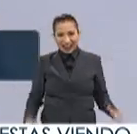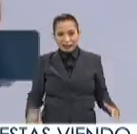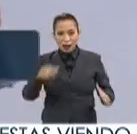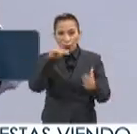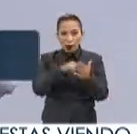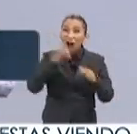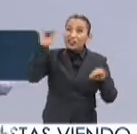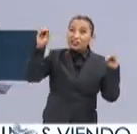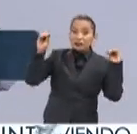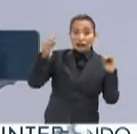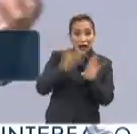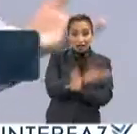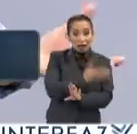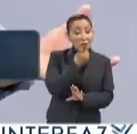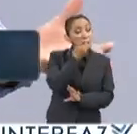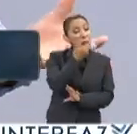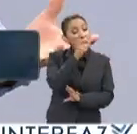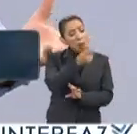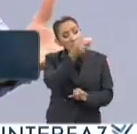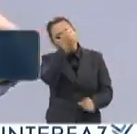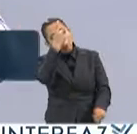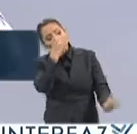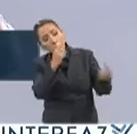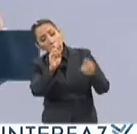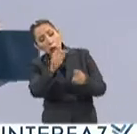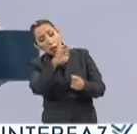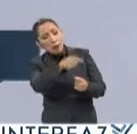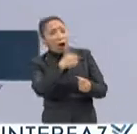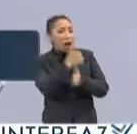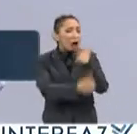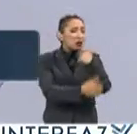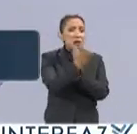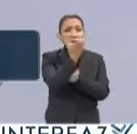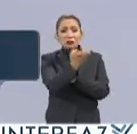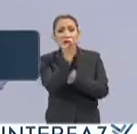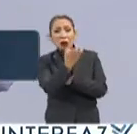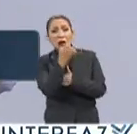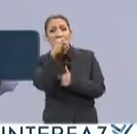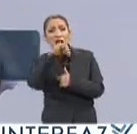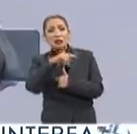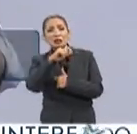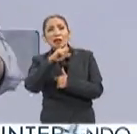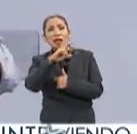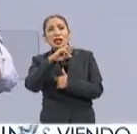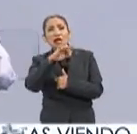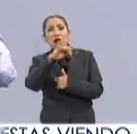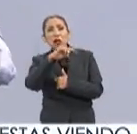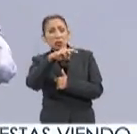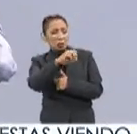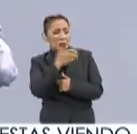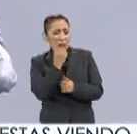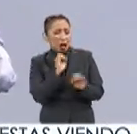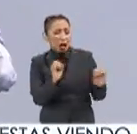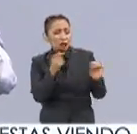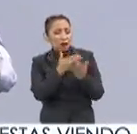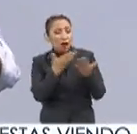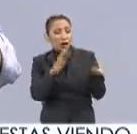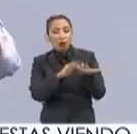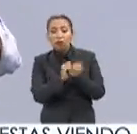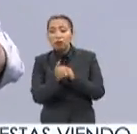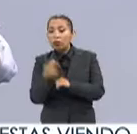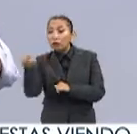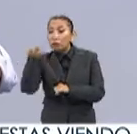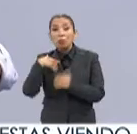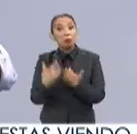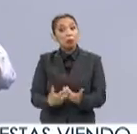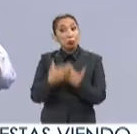muy común en nuestro país. Habían pocas universidades que lo ofrecían y hoy en día ya es para muchos emprendedores